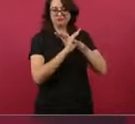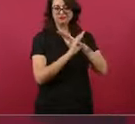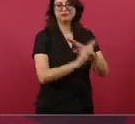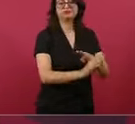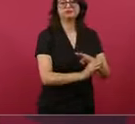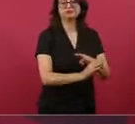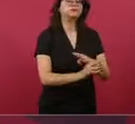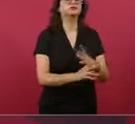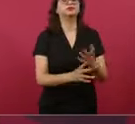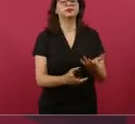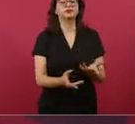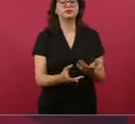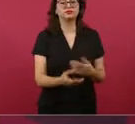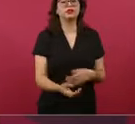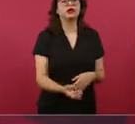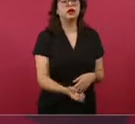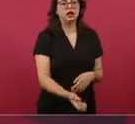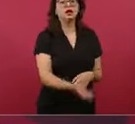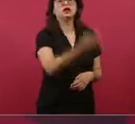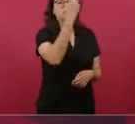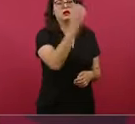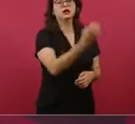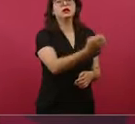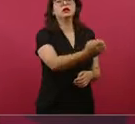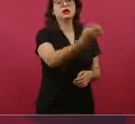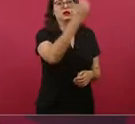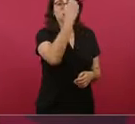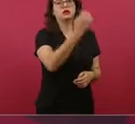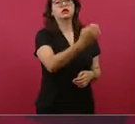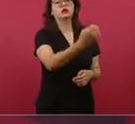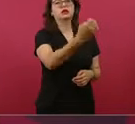No se traga todo.